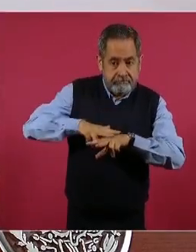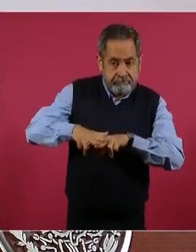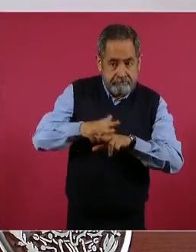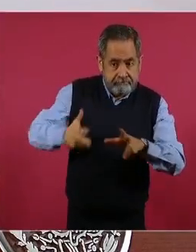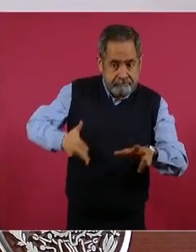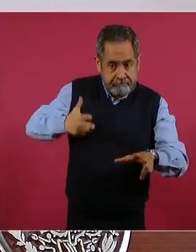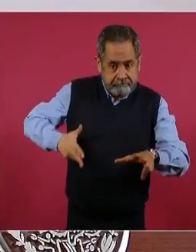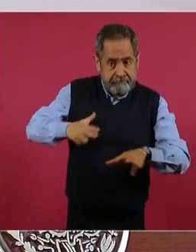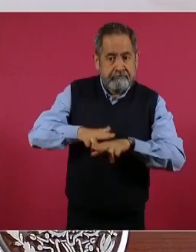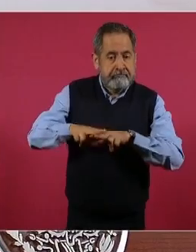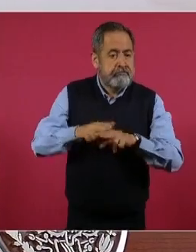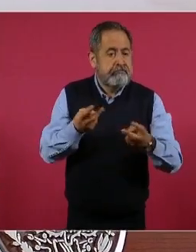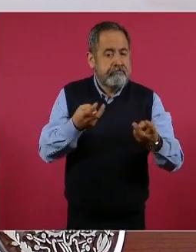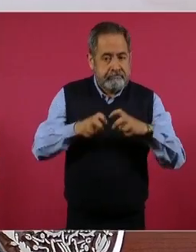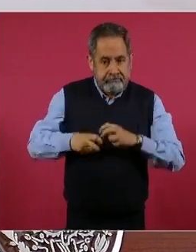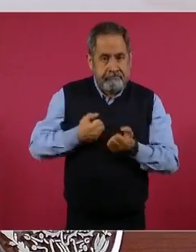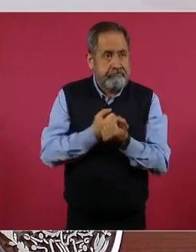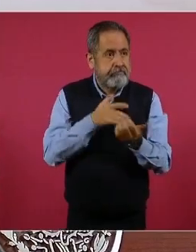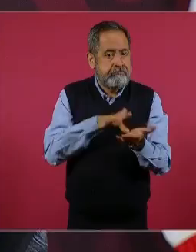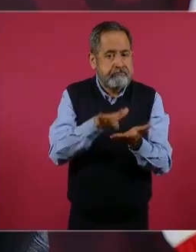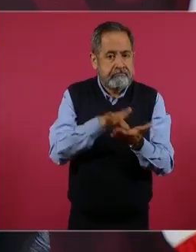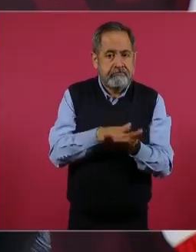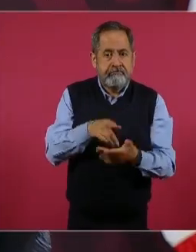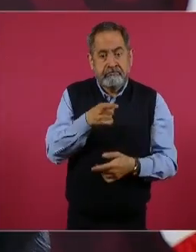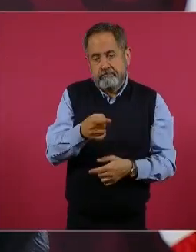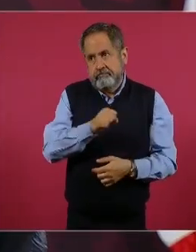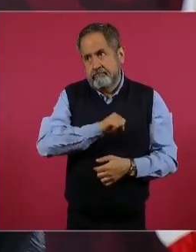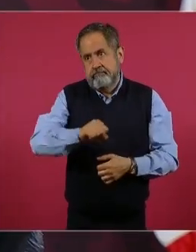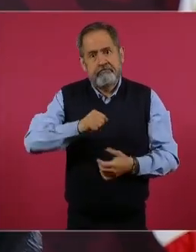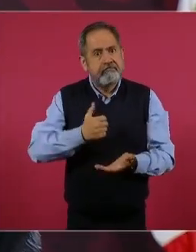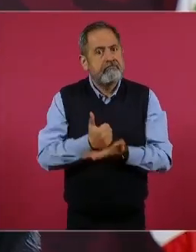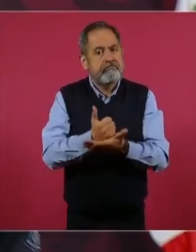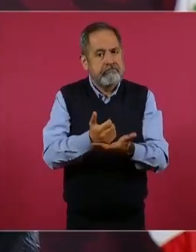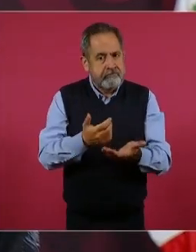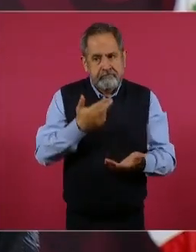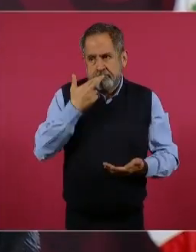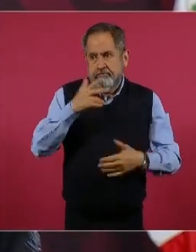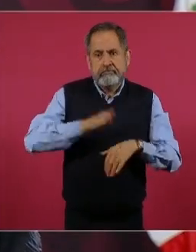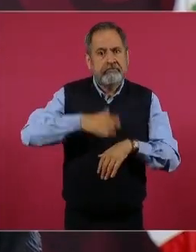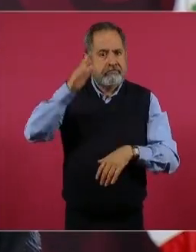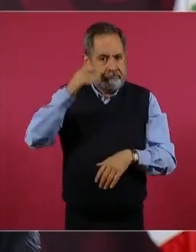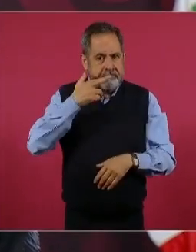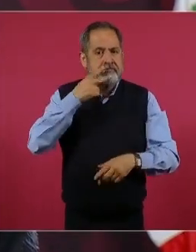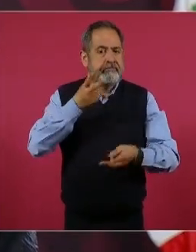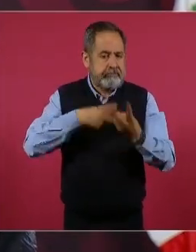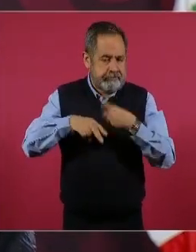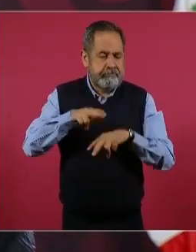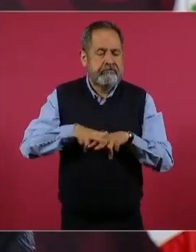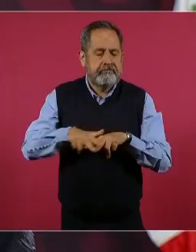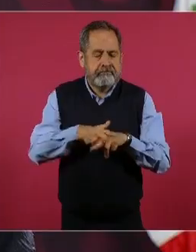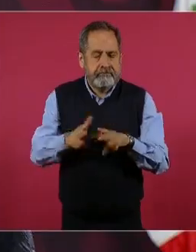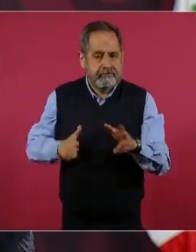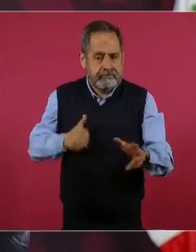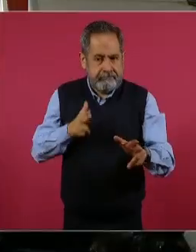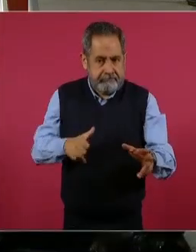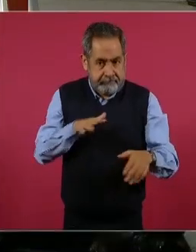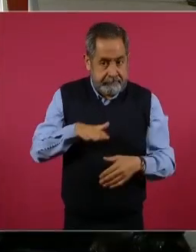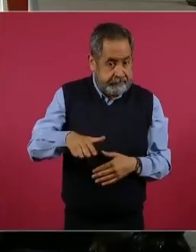de pasajeros. Eso va a ayudar mucho porque